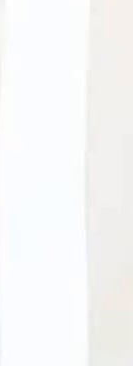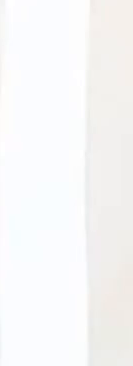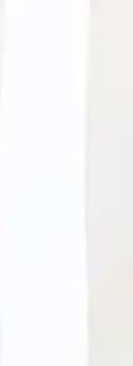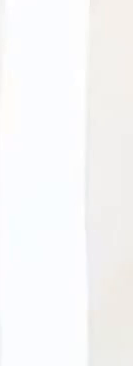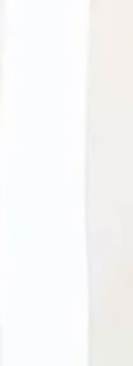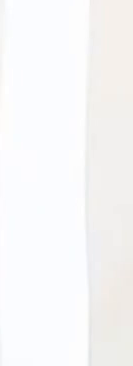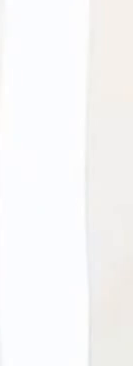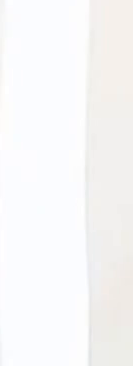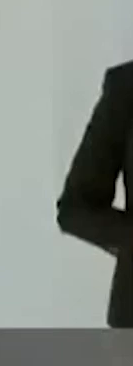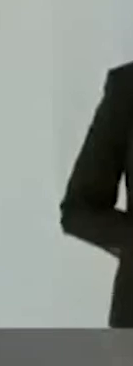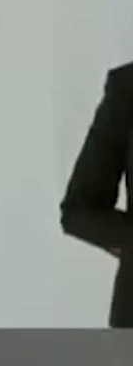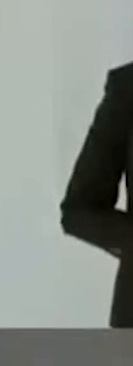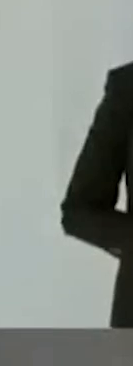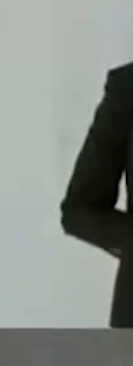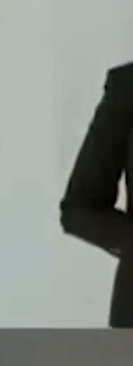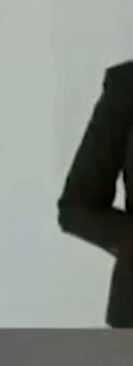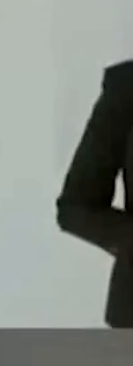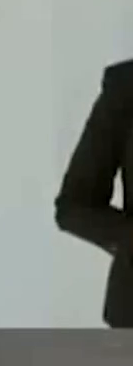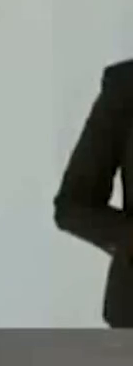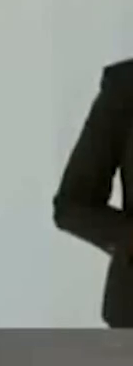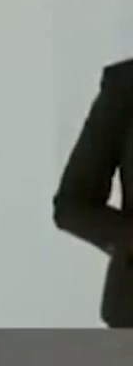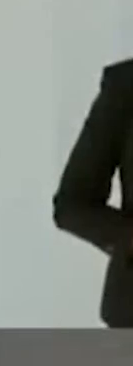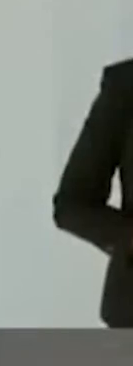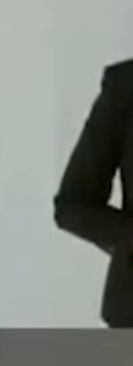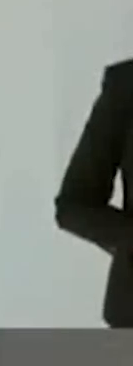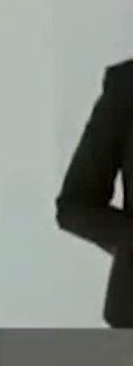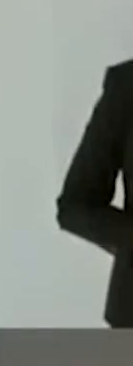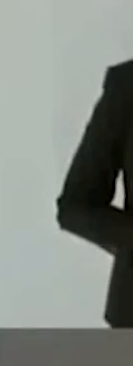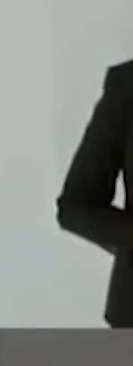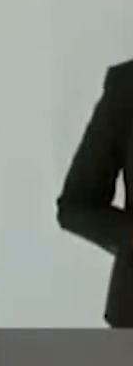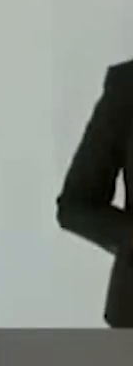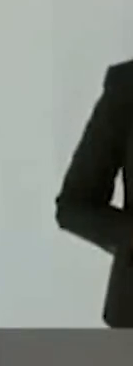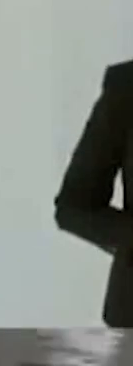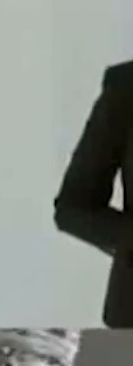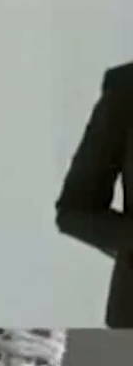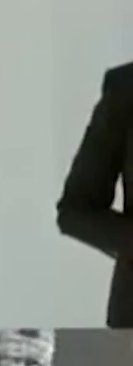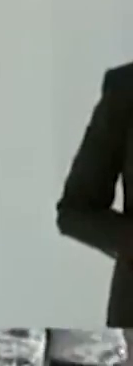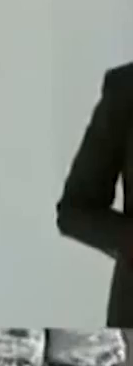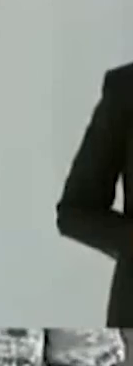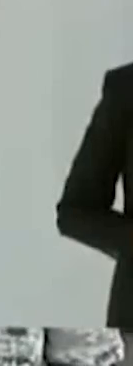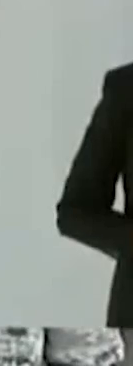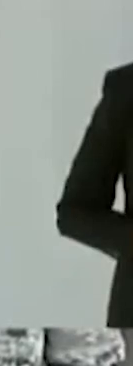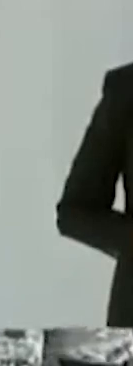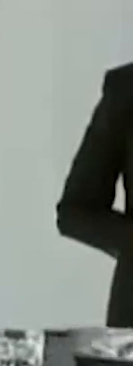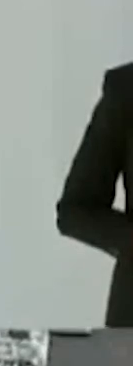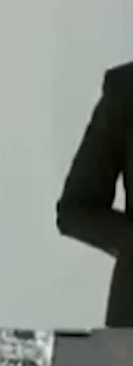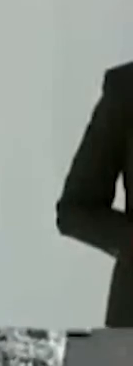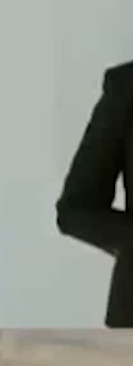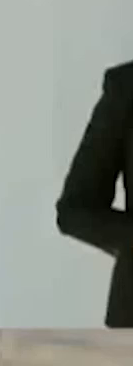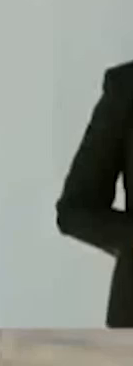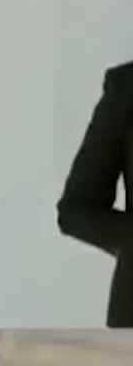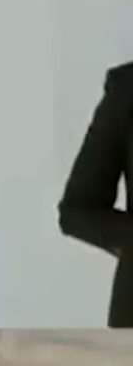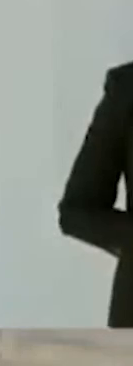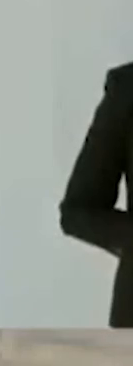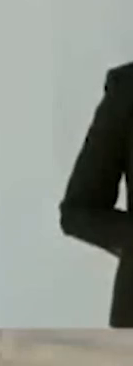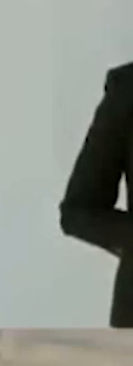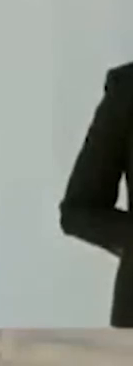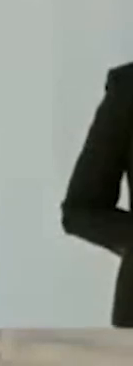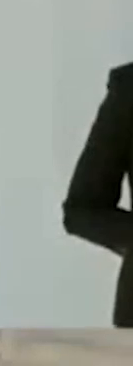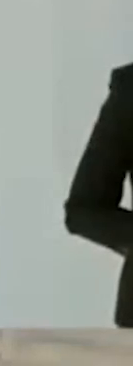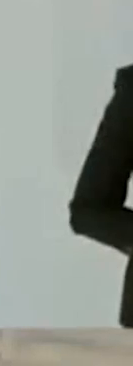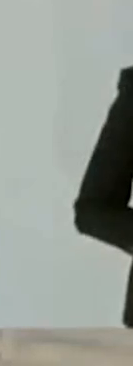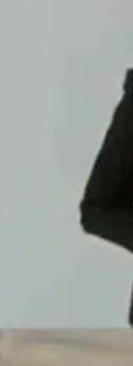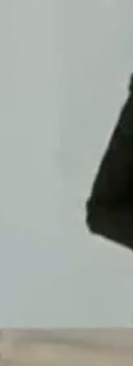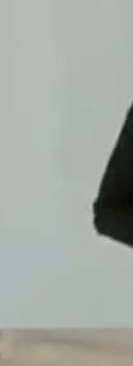dijo que se realizará un rastreo de contactos en su conferencia de prensa matutina en ciudad de méxico el viernes estuvo acompañado del secretario y